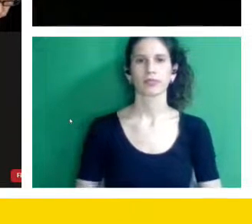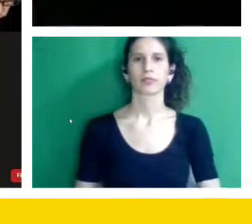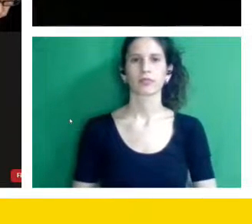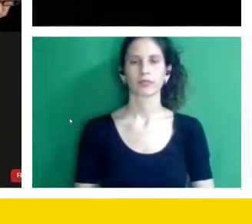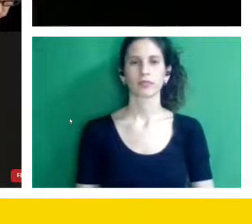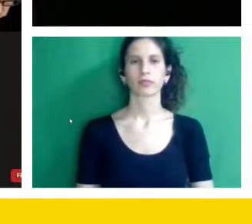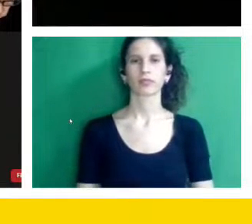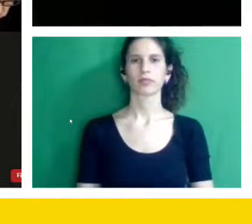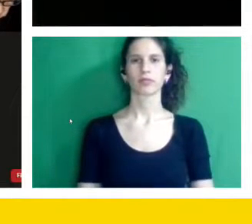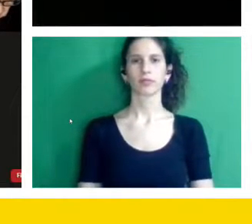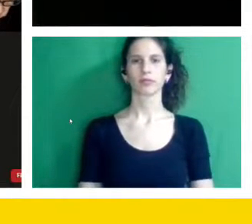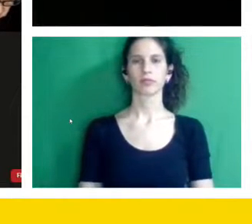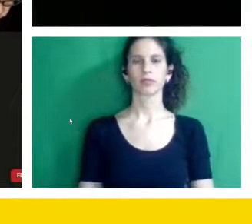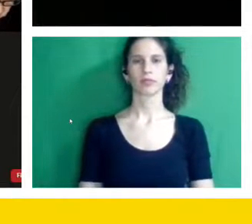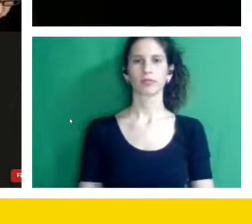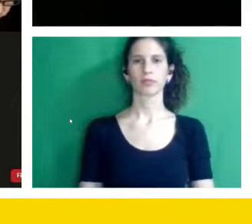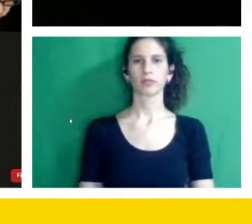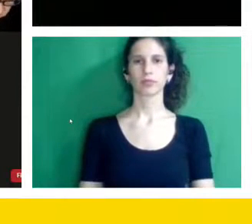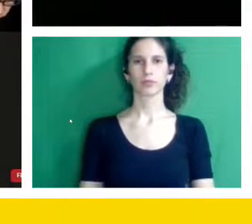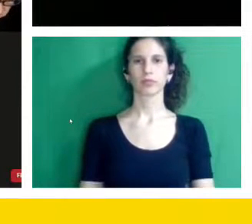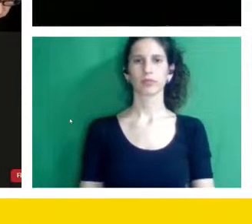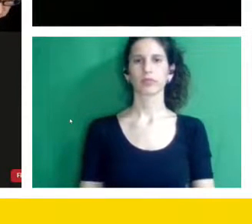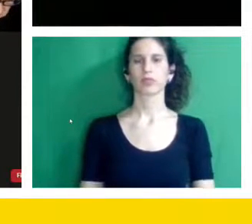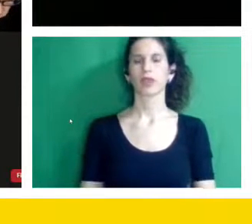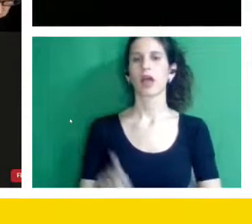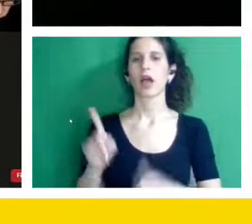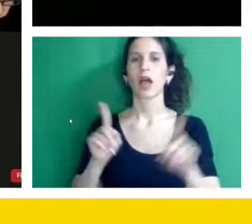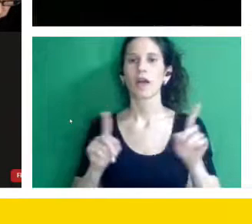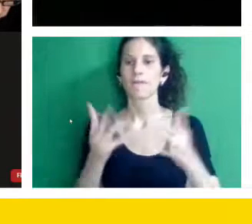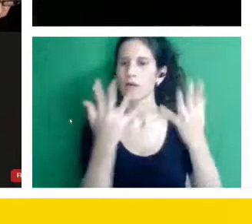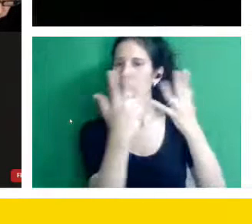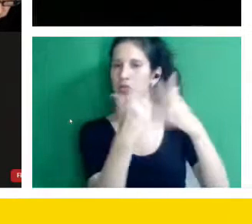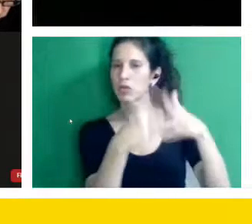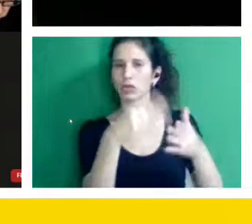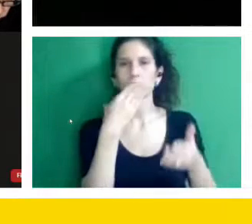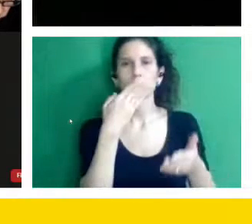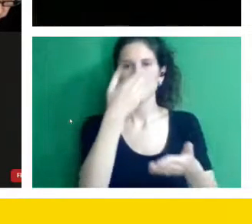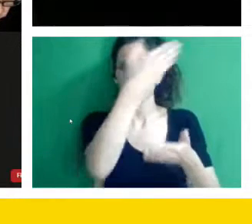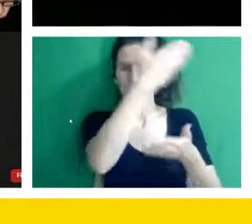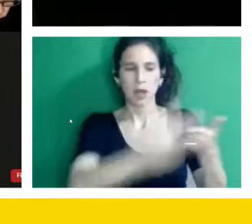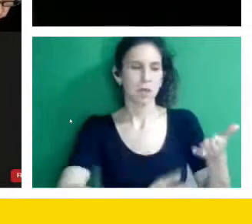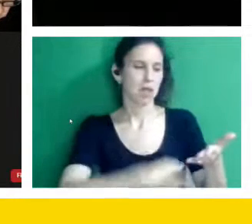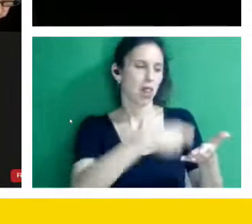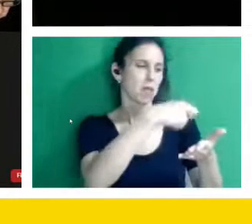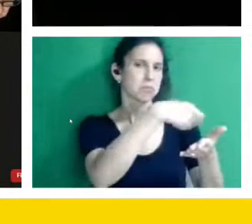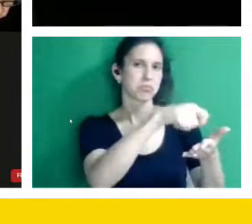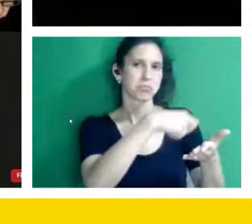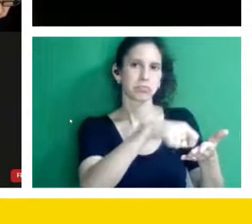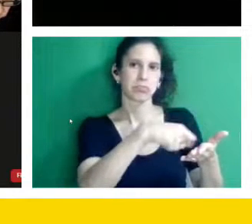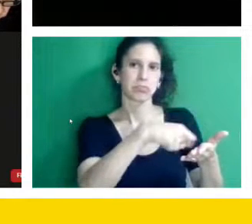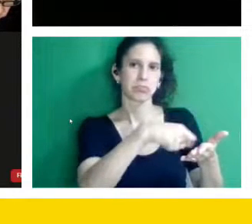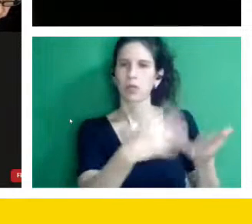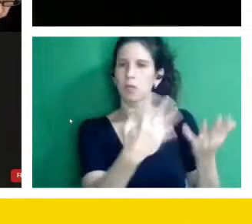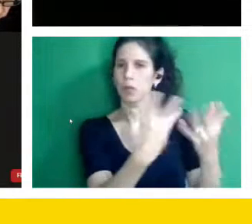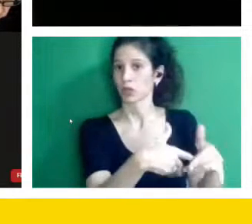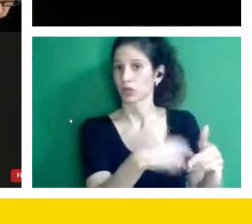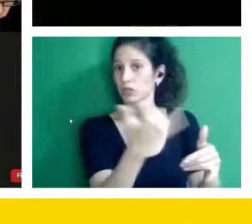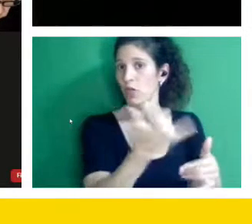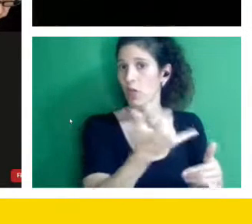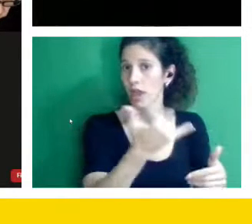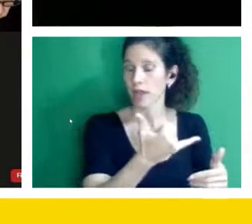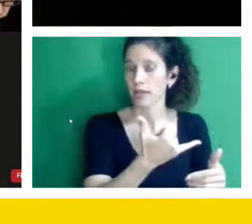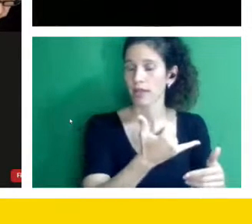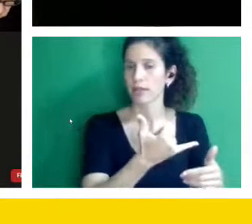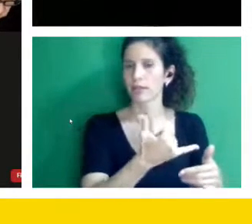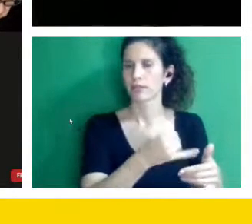desde una imagen o desde un papel muy alentador, pero que en la suma del